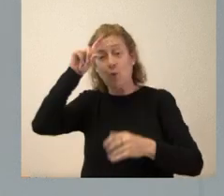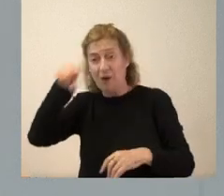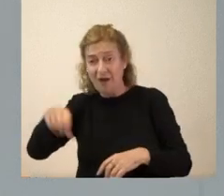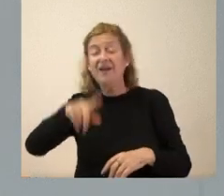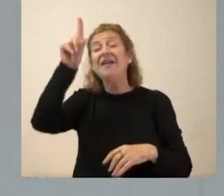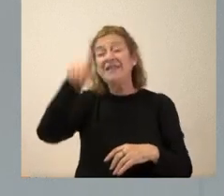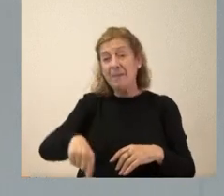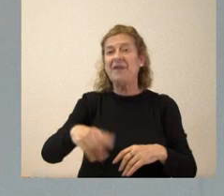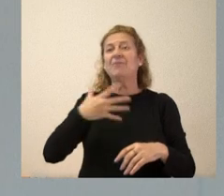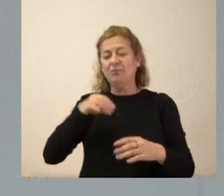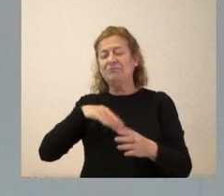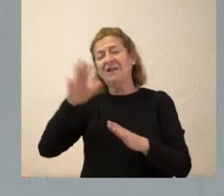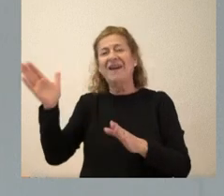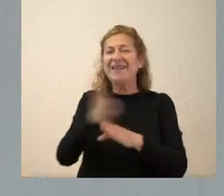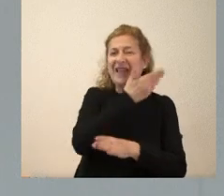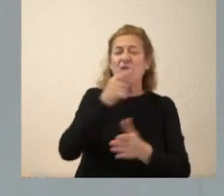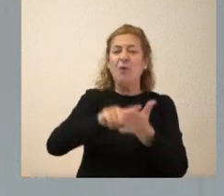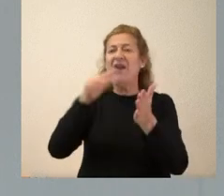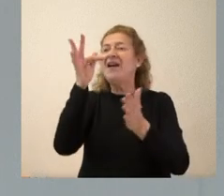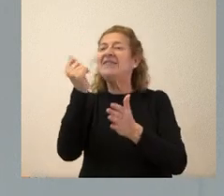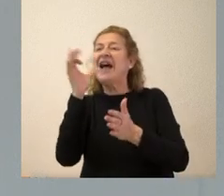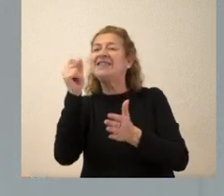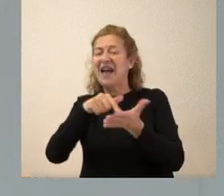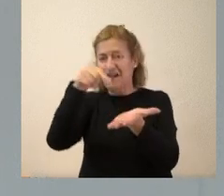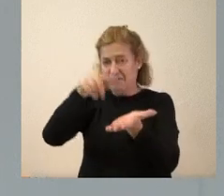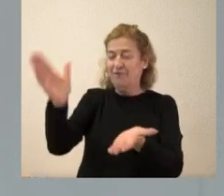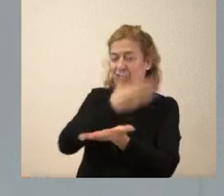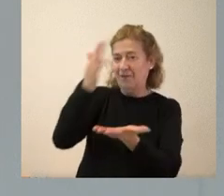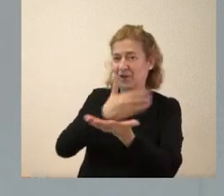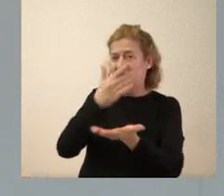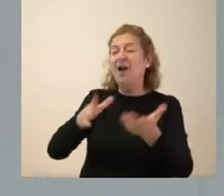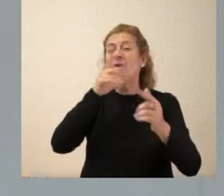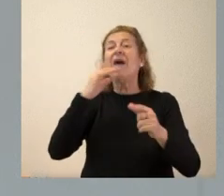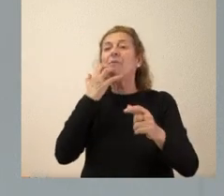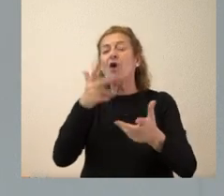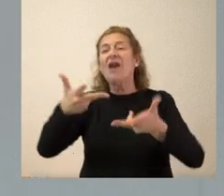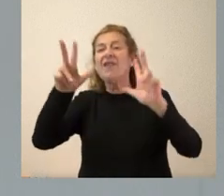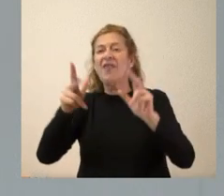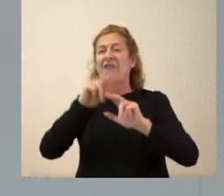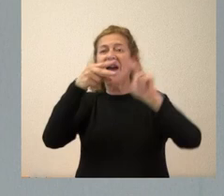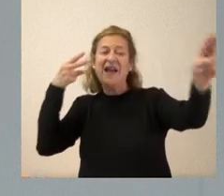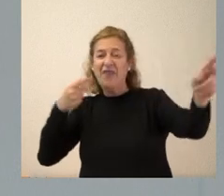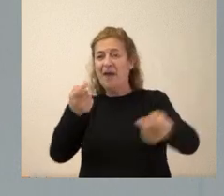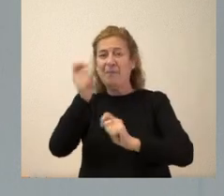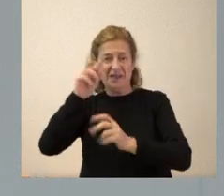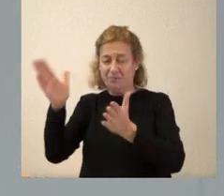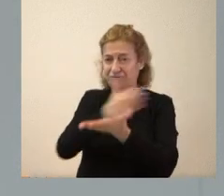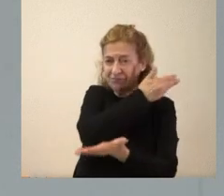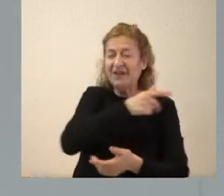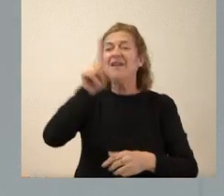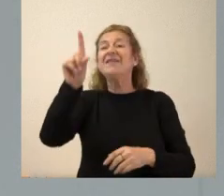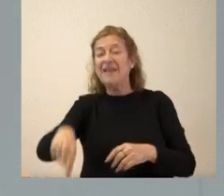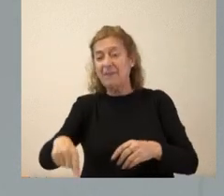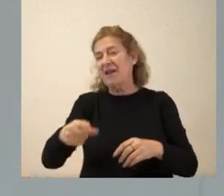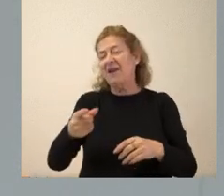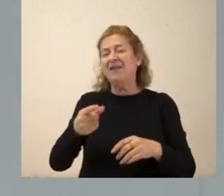en la medida en que hemos eliminado algunas tasas como ustedes conocen como es la tasa por la licencia de caza y pesca y lo es también en